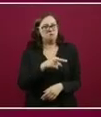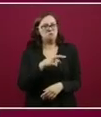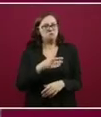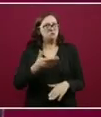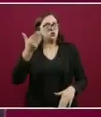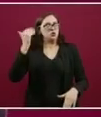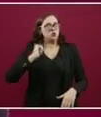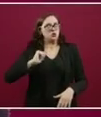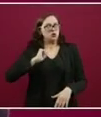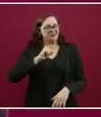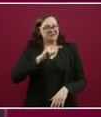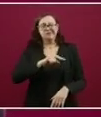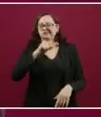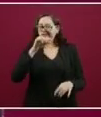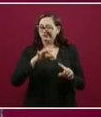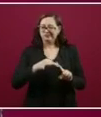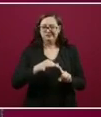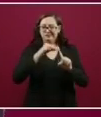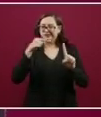país.